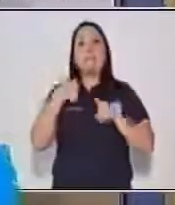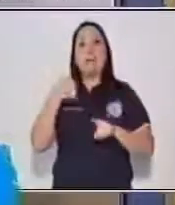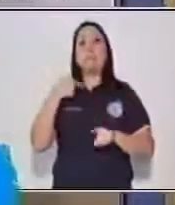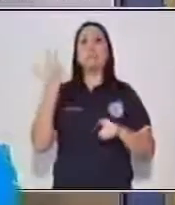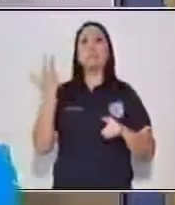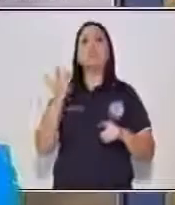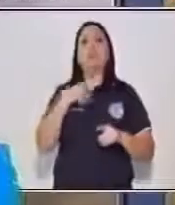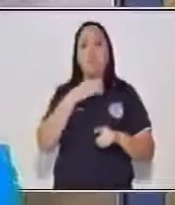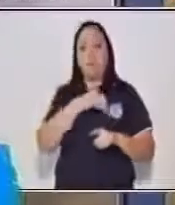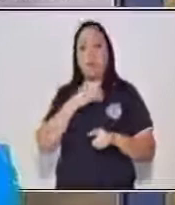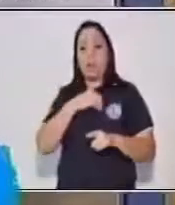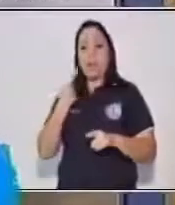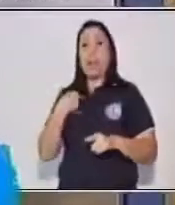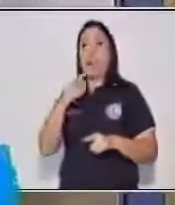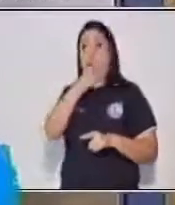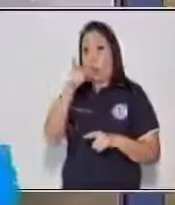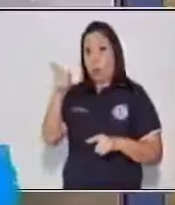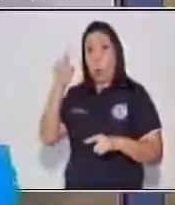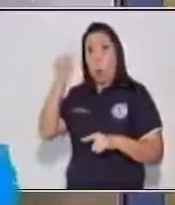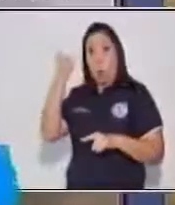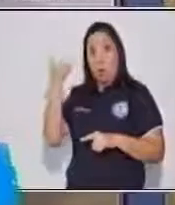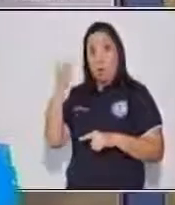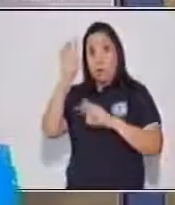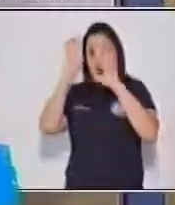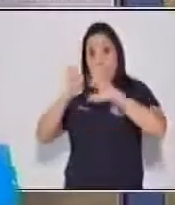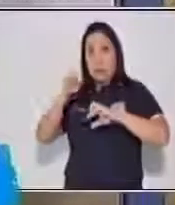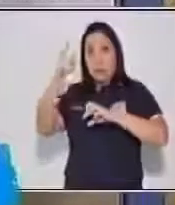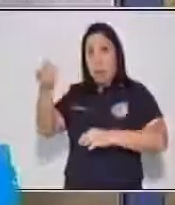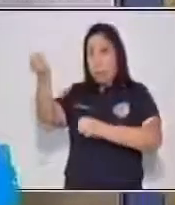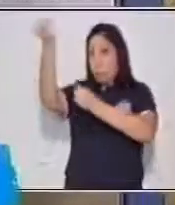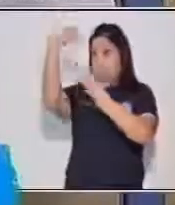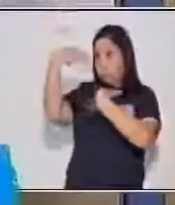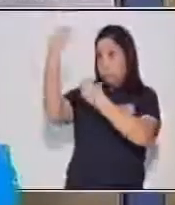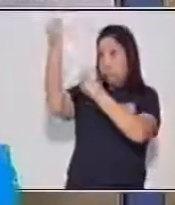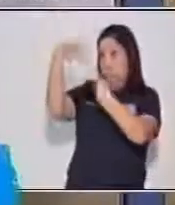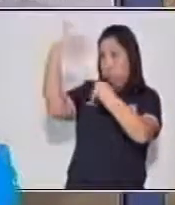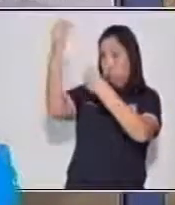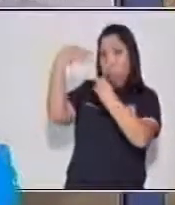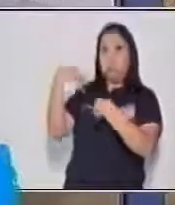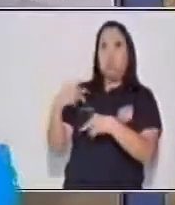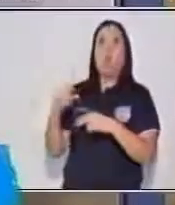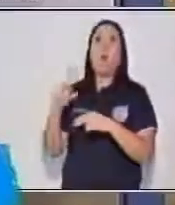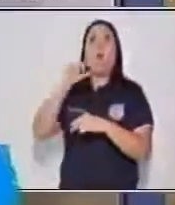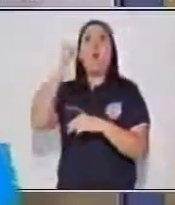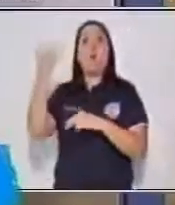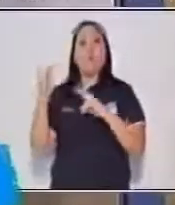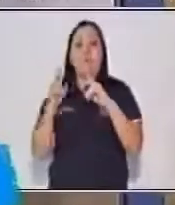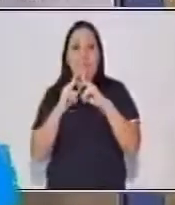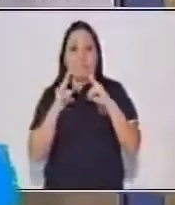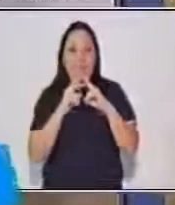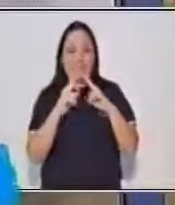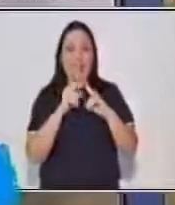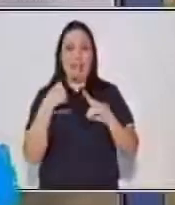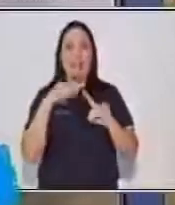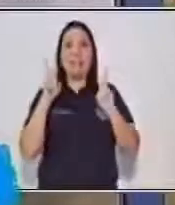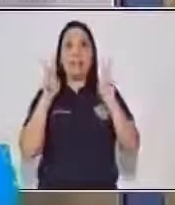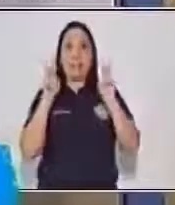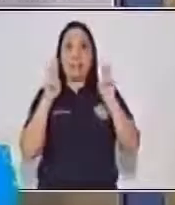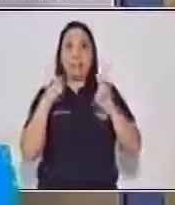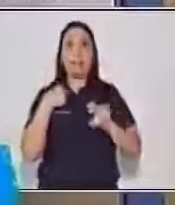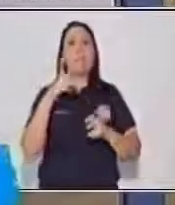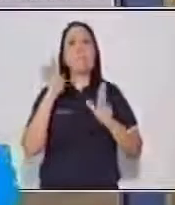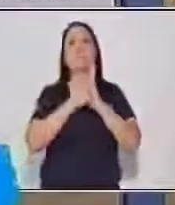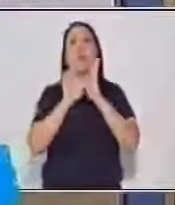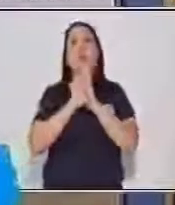o actualizar conocimientos. Regularmente cuando estás en la etapa escolar, tus maestros te asignan